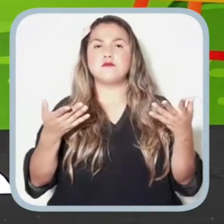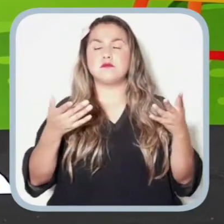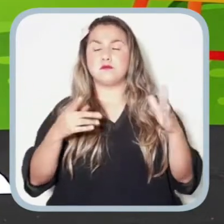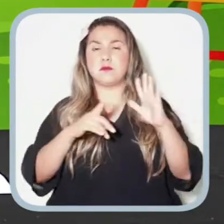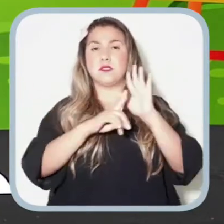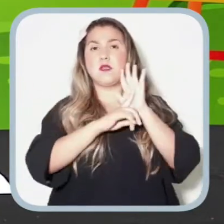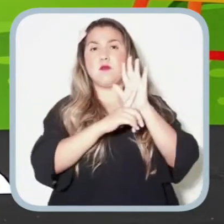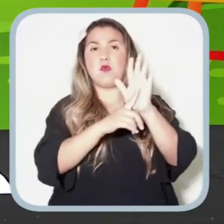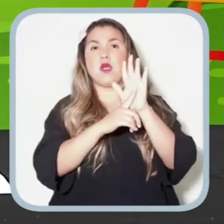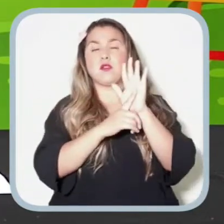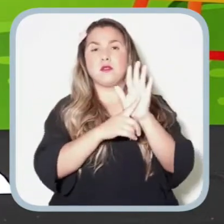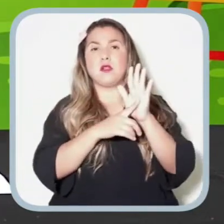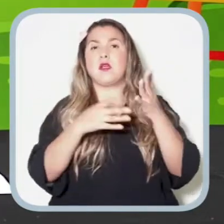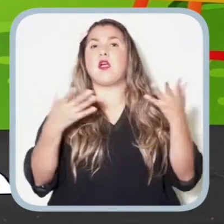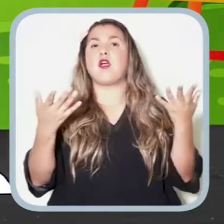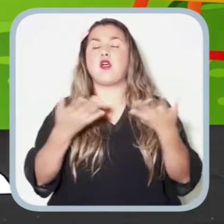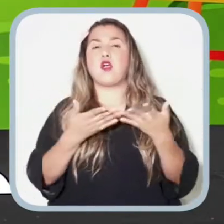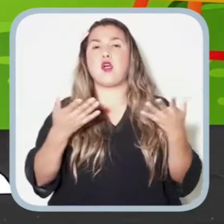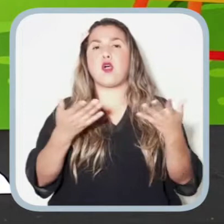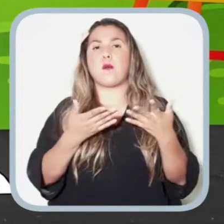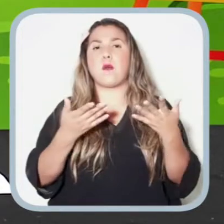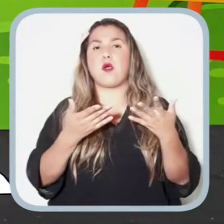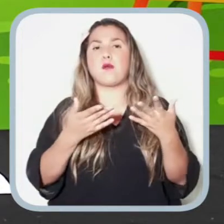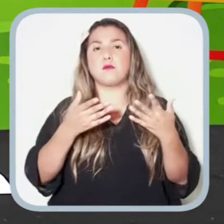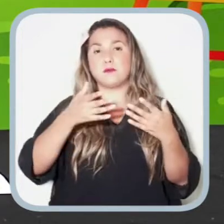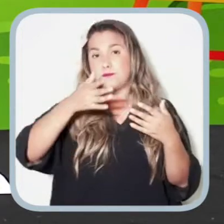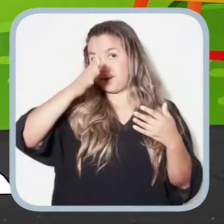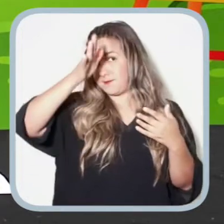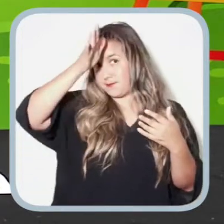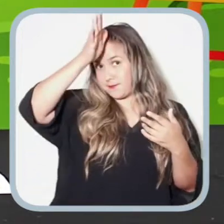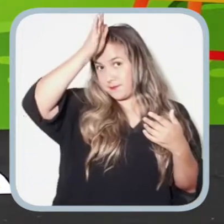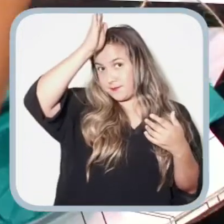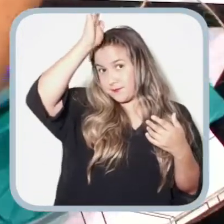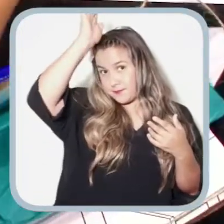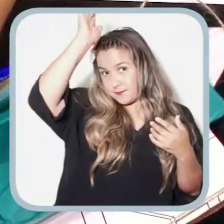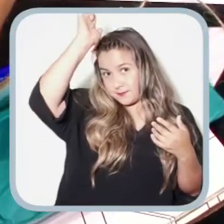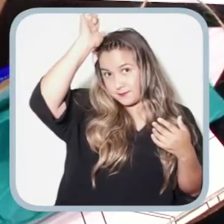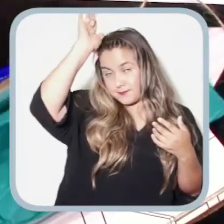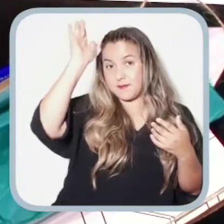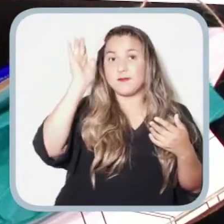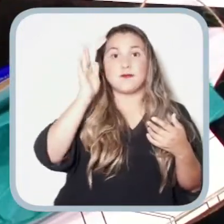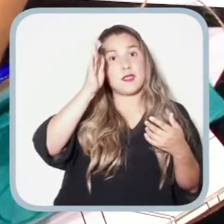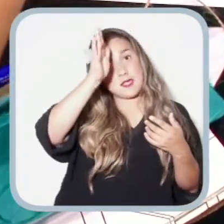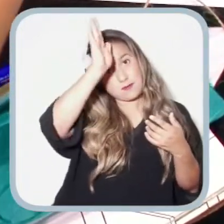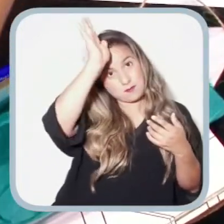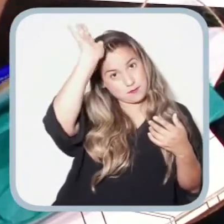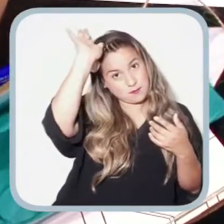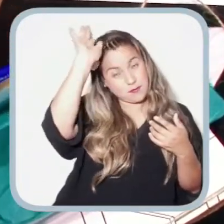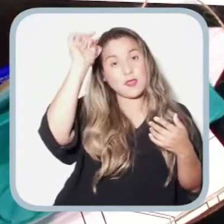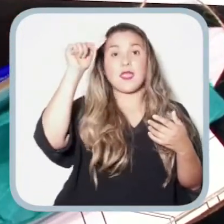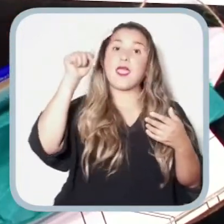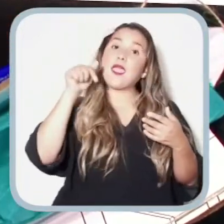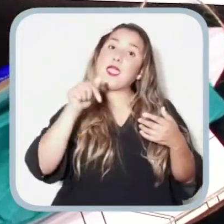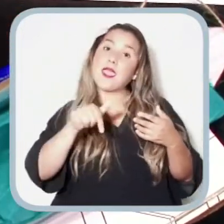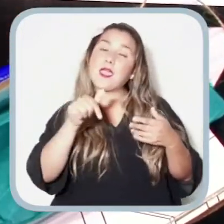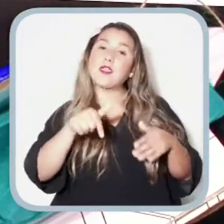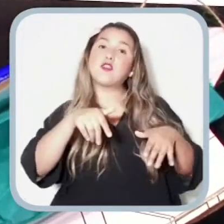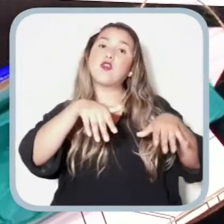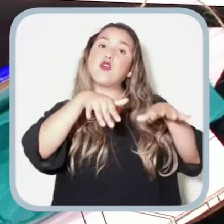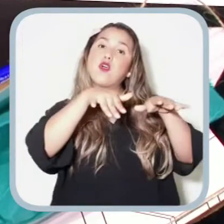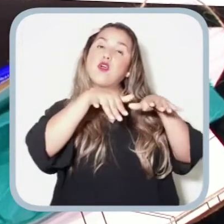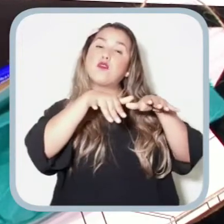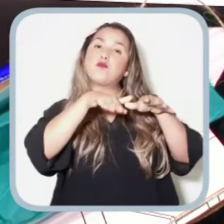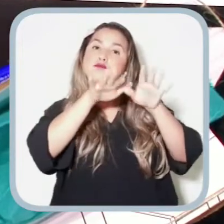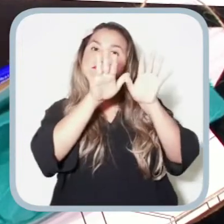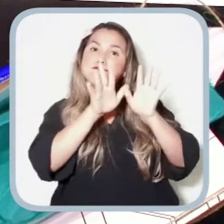se presenta en la cresta este que tengo acá es un cóndor macho